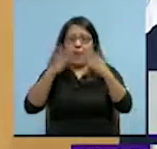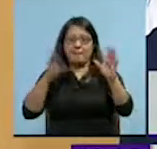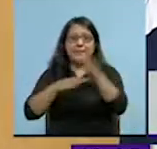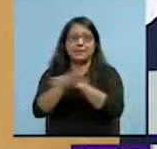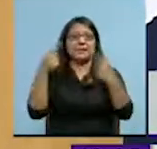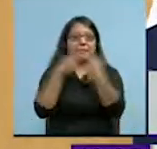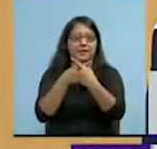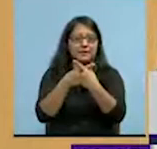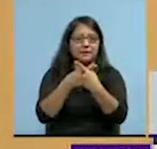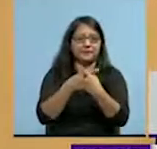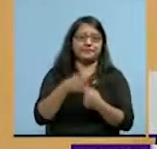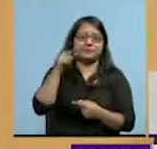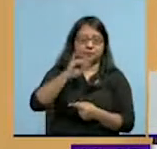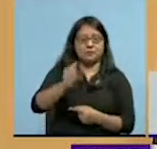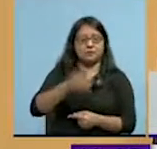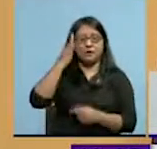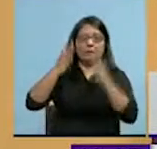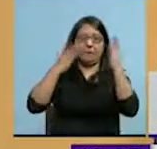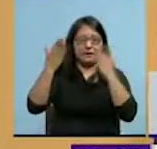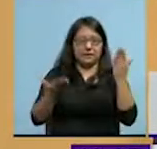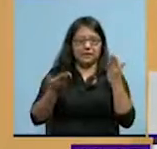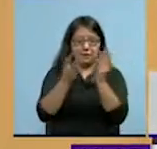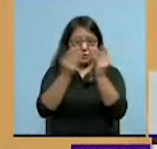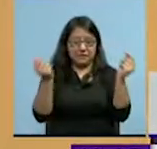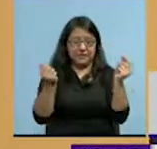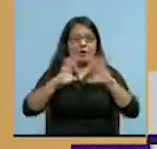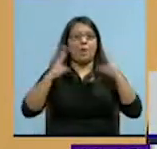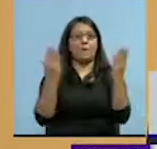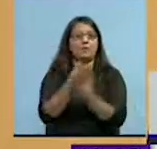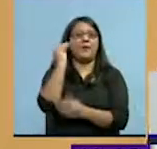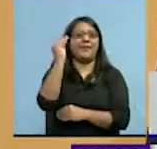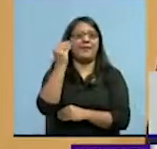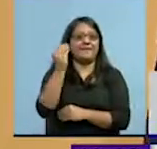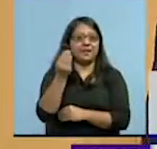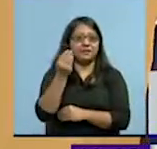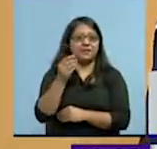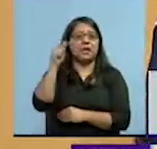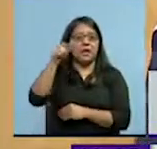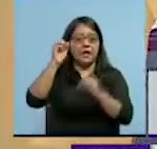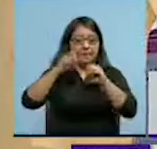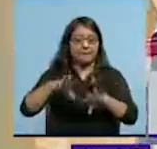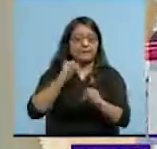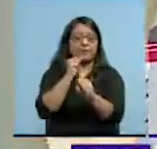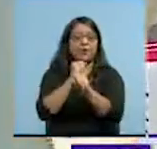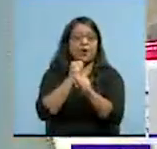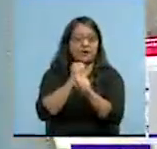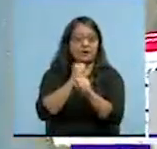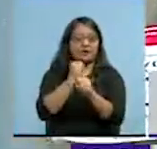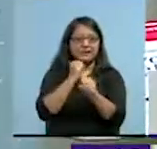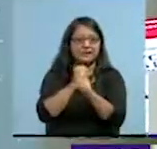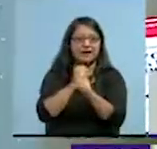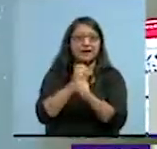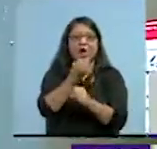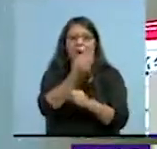imagínate nosotros apenas terminado el mundial de brasil empezamos a trabajar en la logística de cuánto iba a